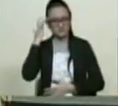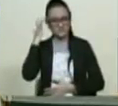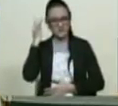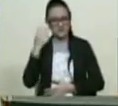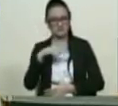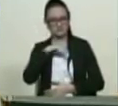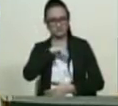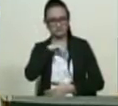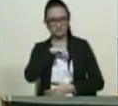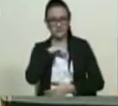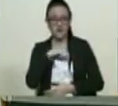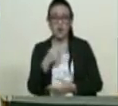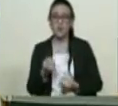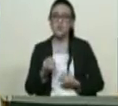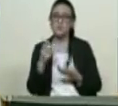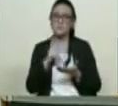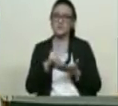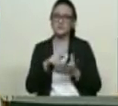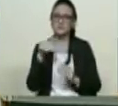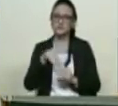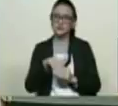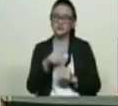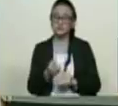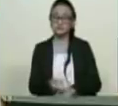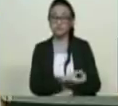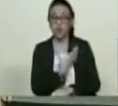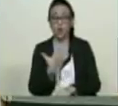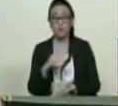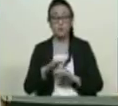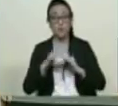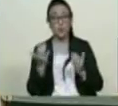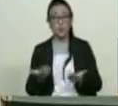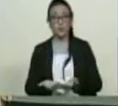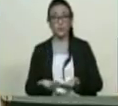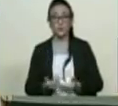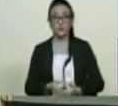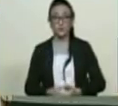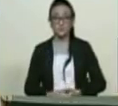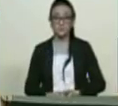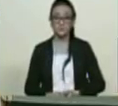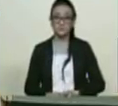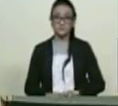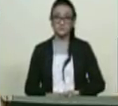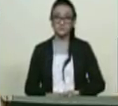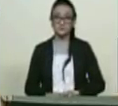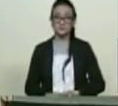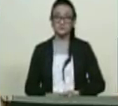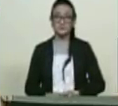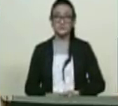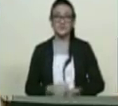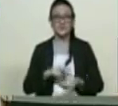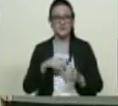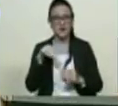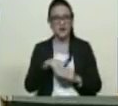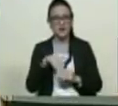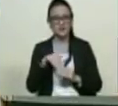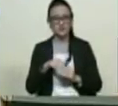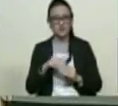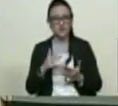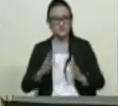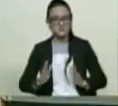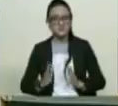números de participación electoral van a impresionar al mundo. y van a hacer una elección para los